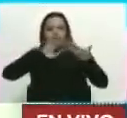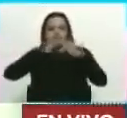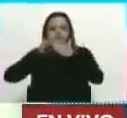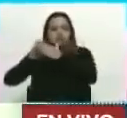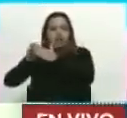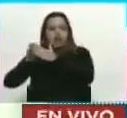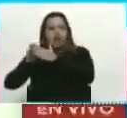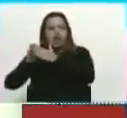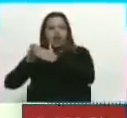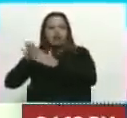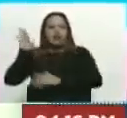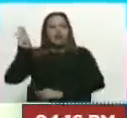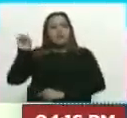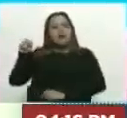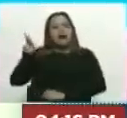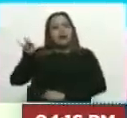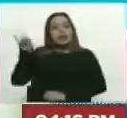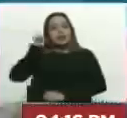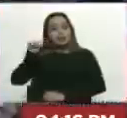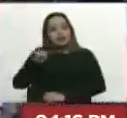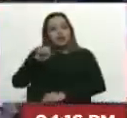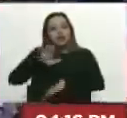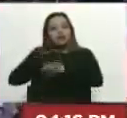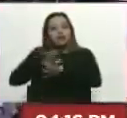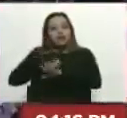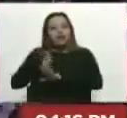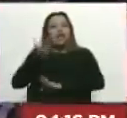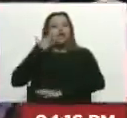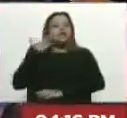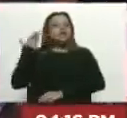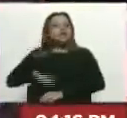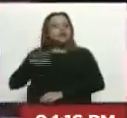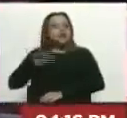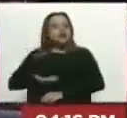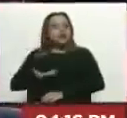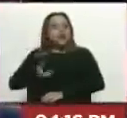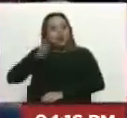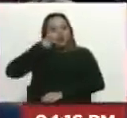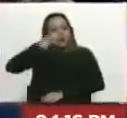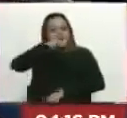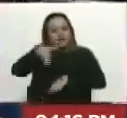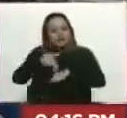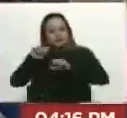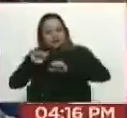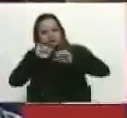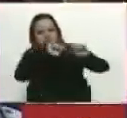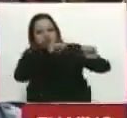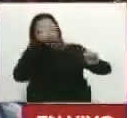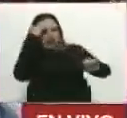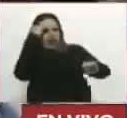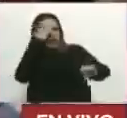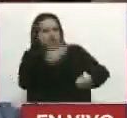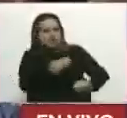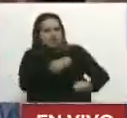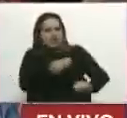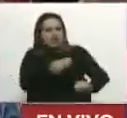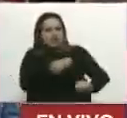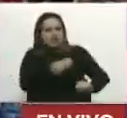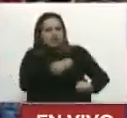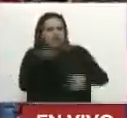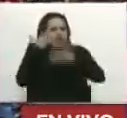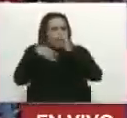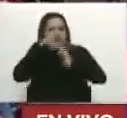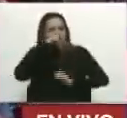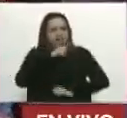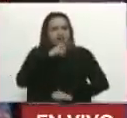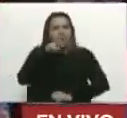porque creo que fue un ejemplo muy importante, la Guardia Nacional luchando contra el ejército versallés de